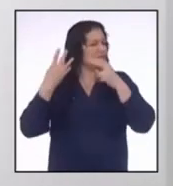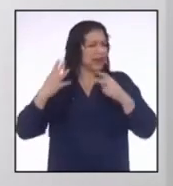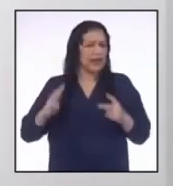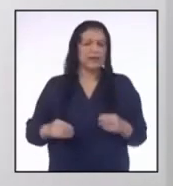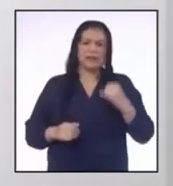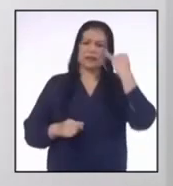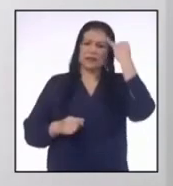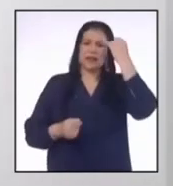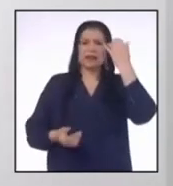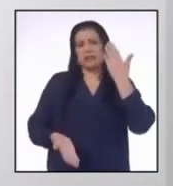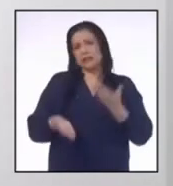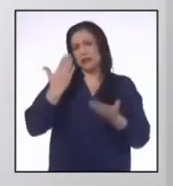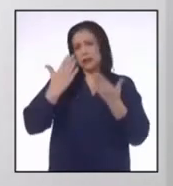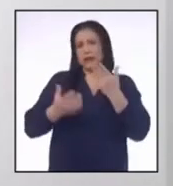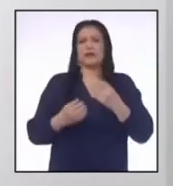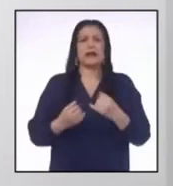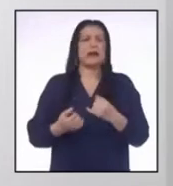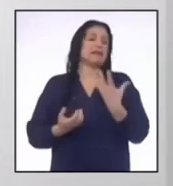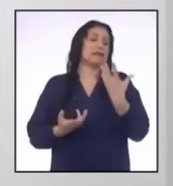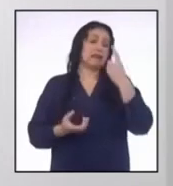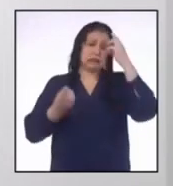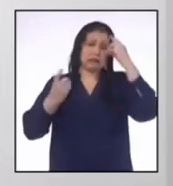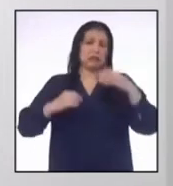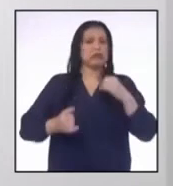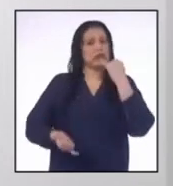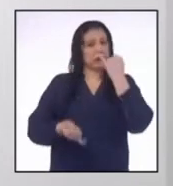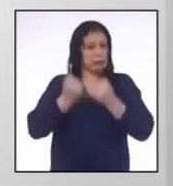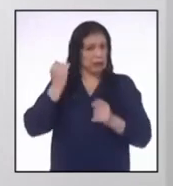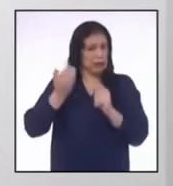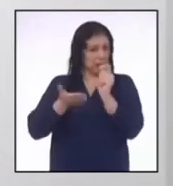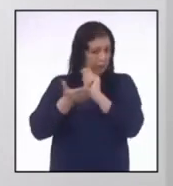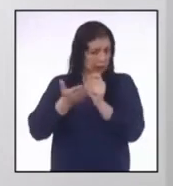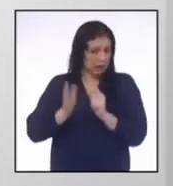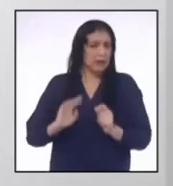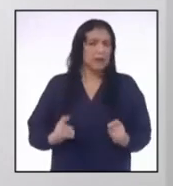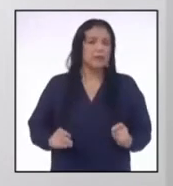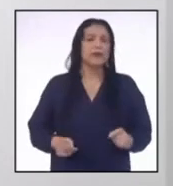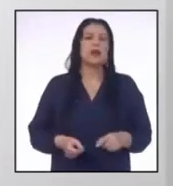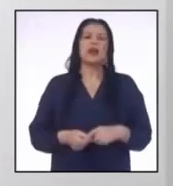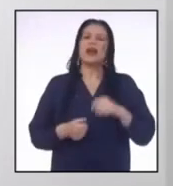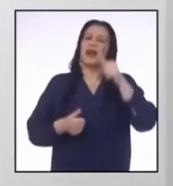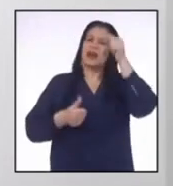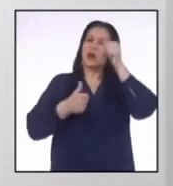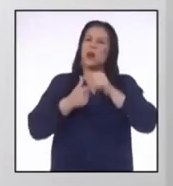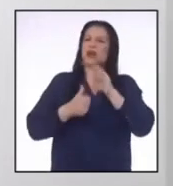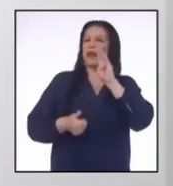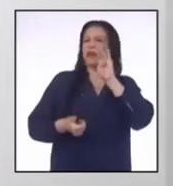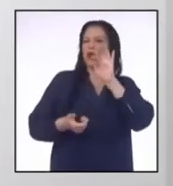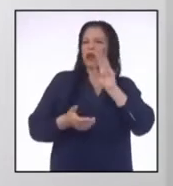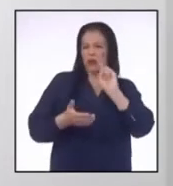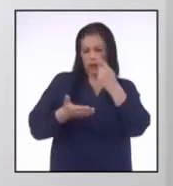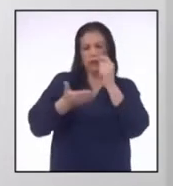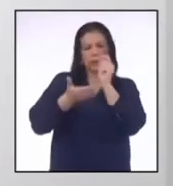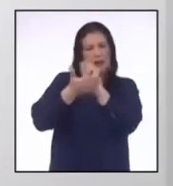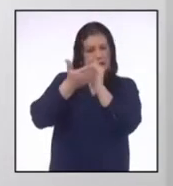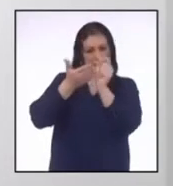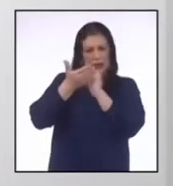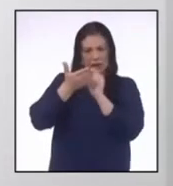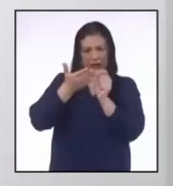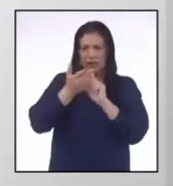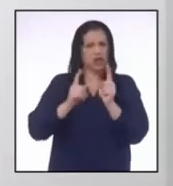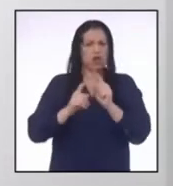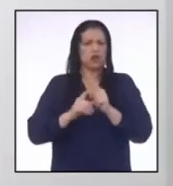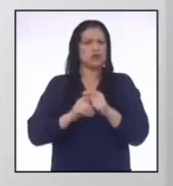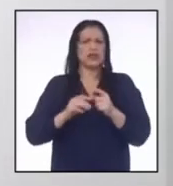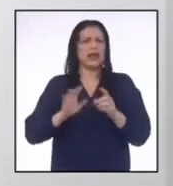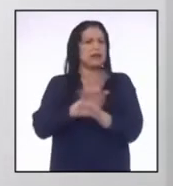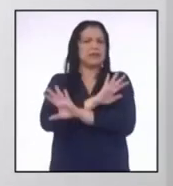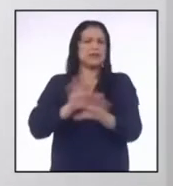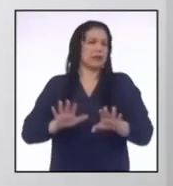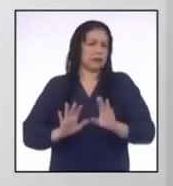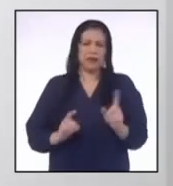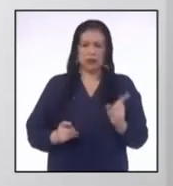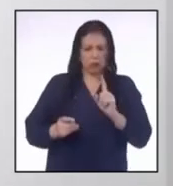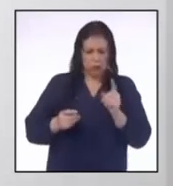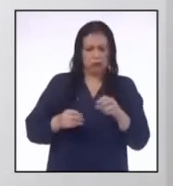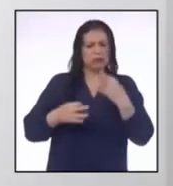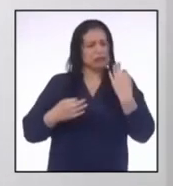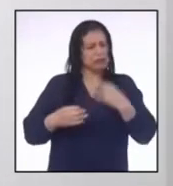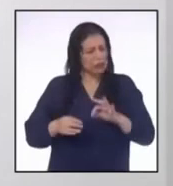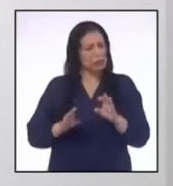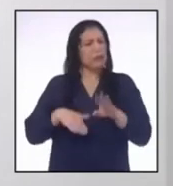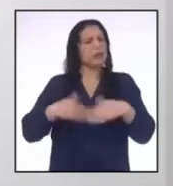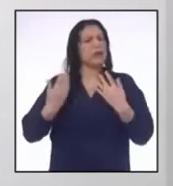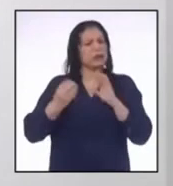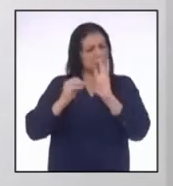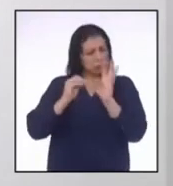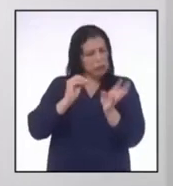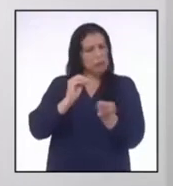aun si has decidido dar por acabado el borrador. El borrador es un texto que no se cierra, pues permanece